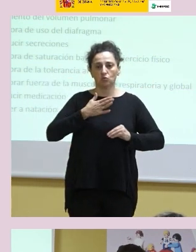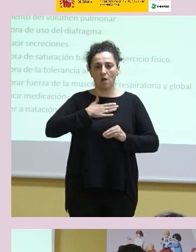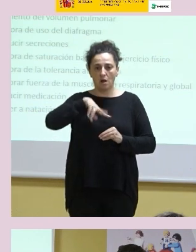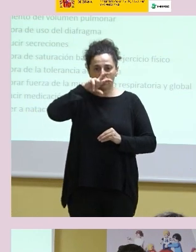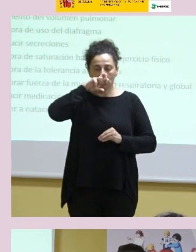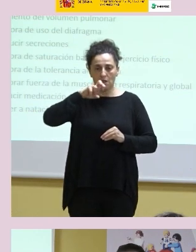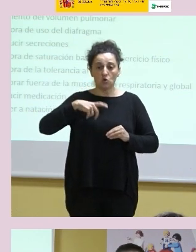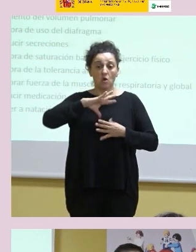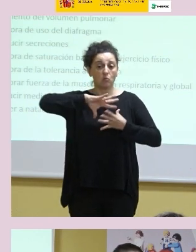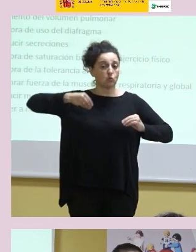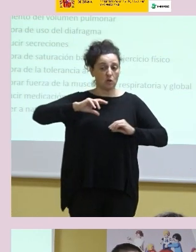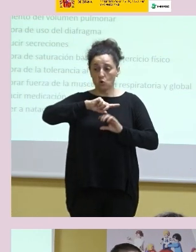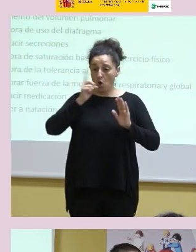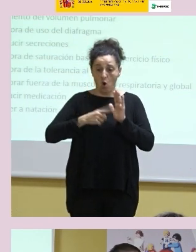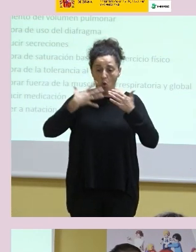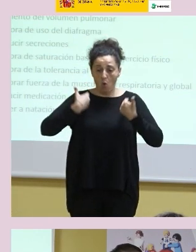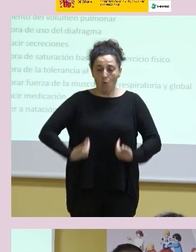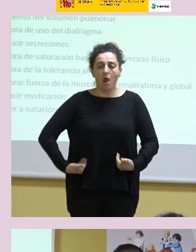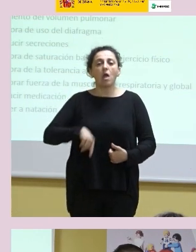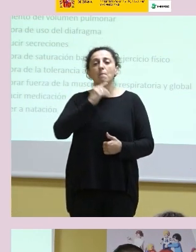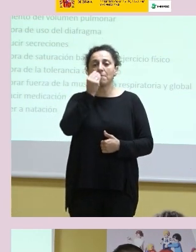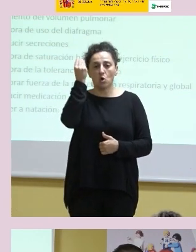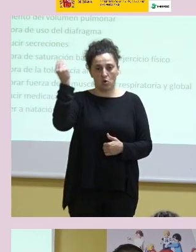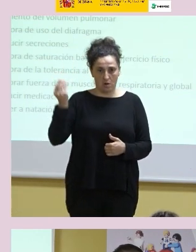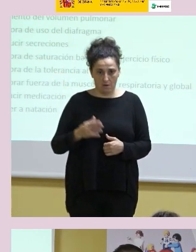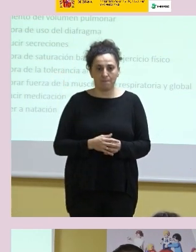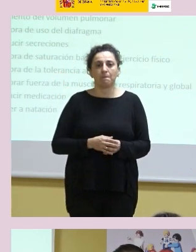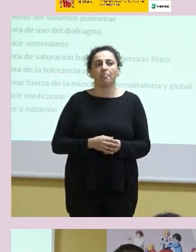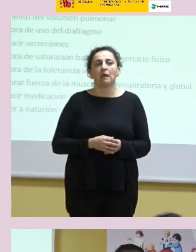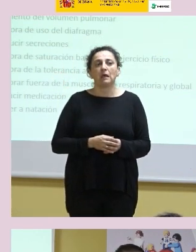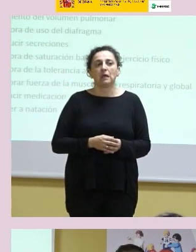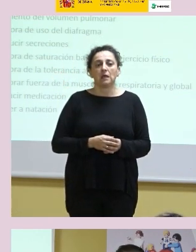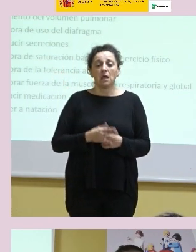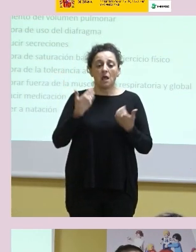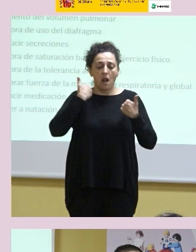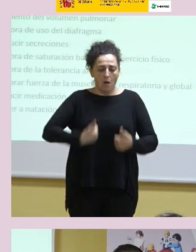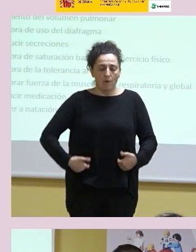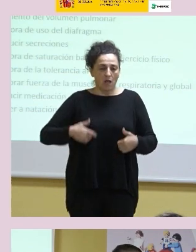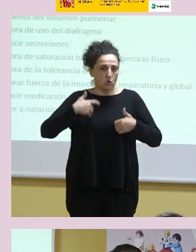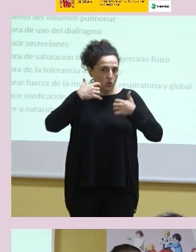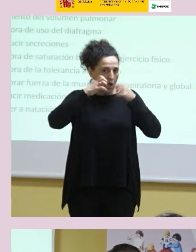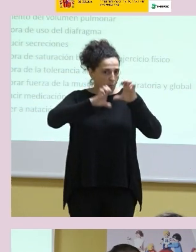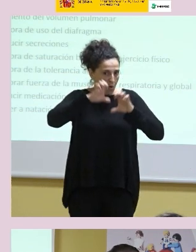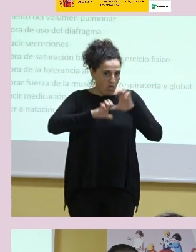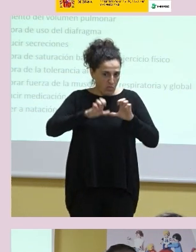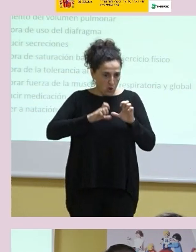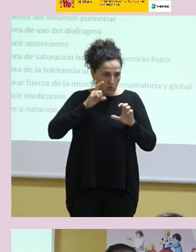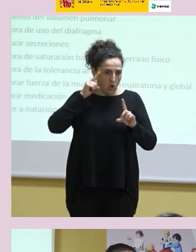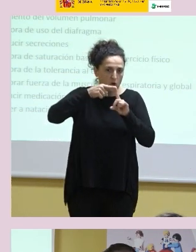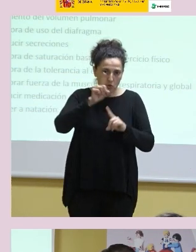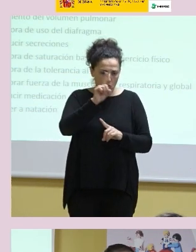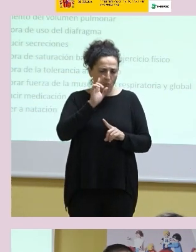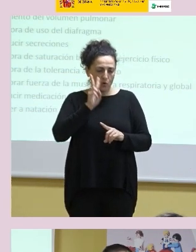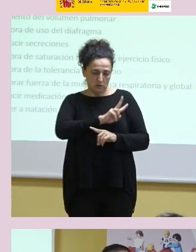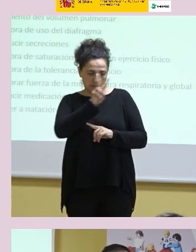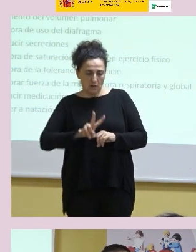y global. También decir que yo he incidido mucho en la valoración del aparato locomotor, pero había una atrofia muscular generalizada que